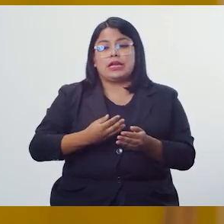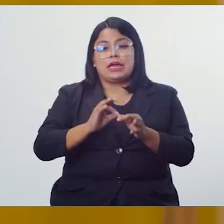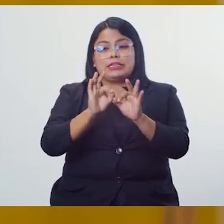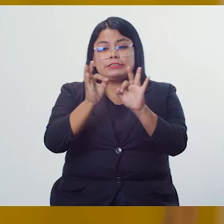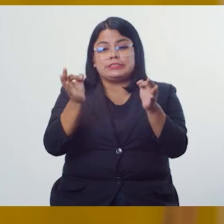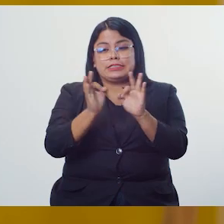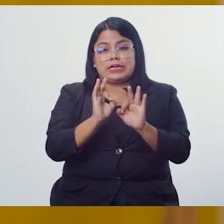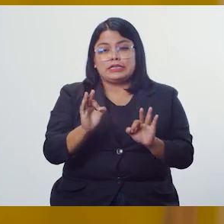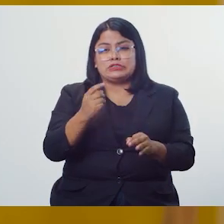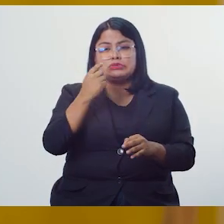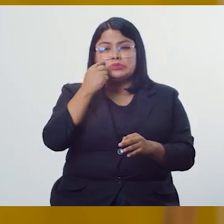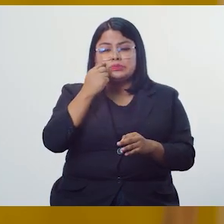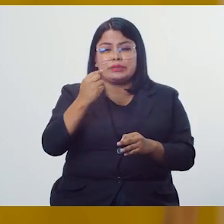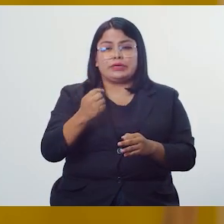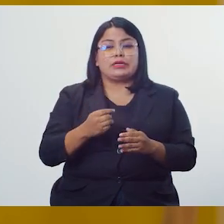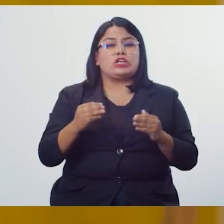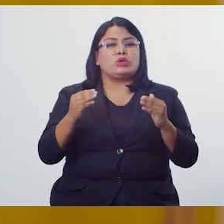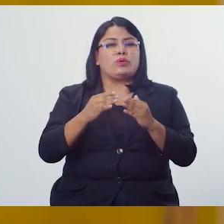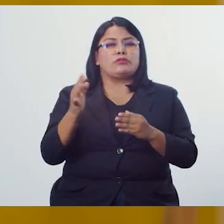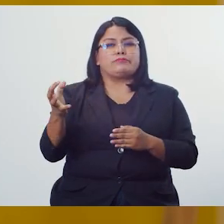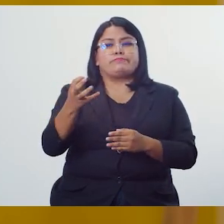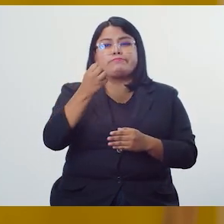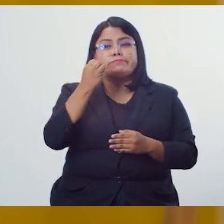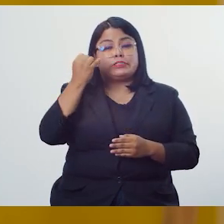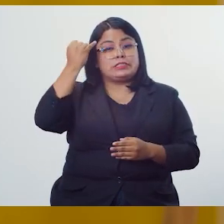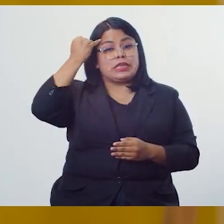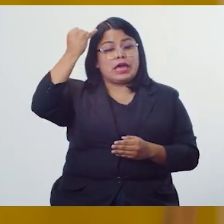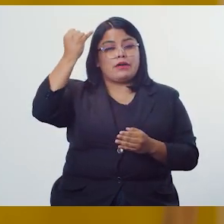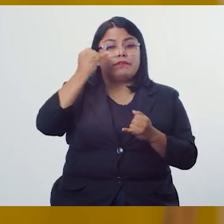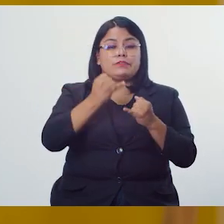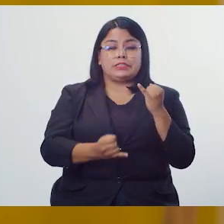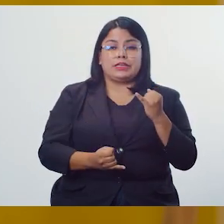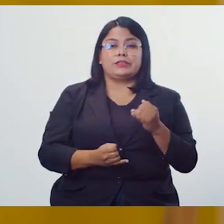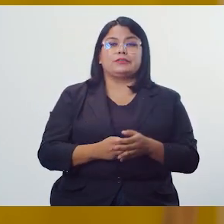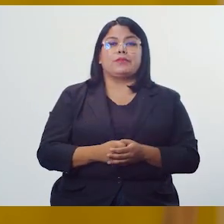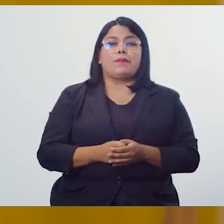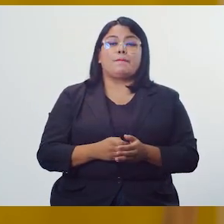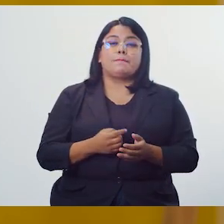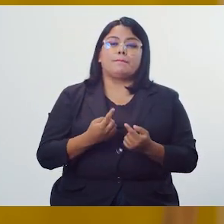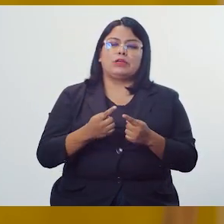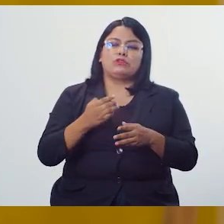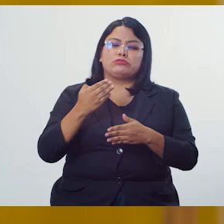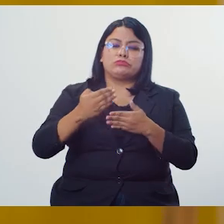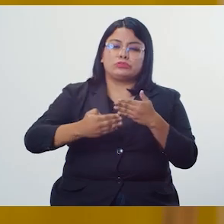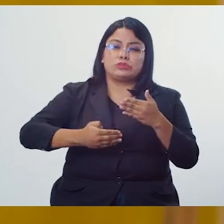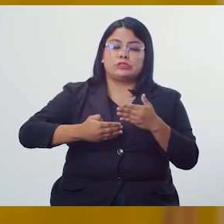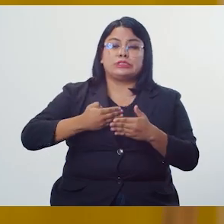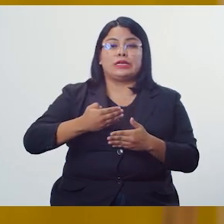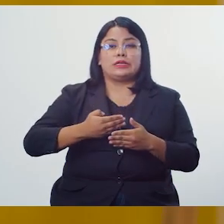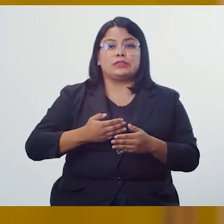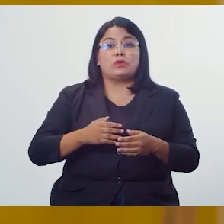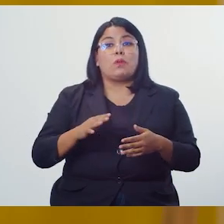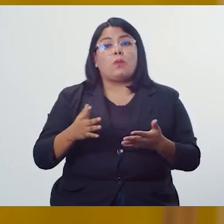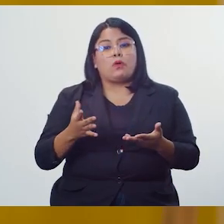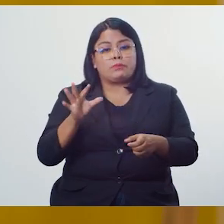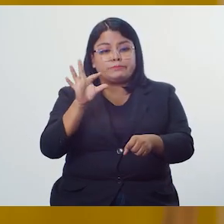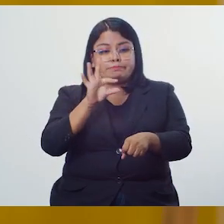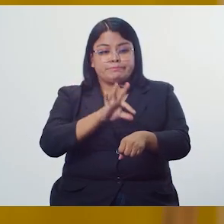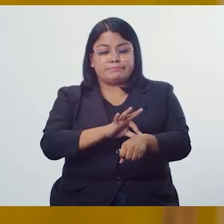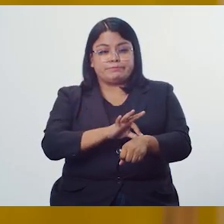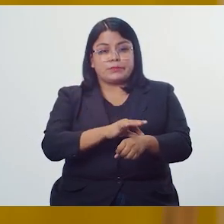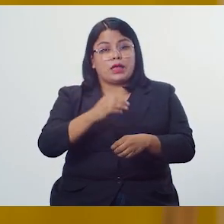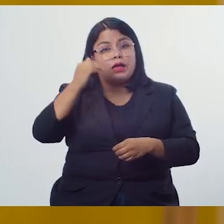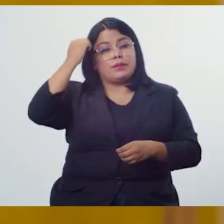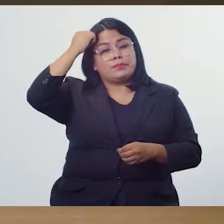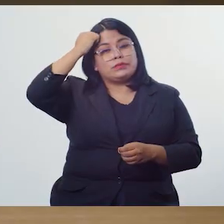texto, confrontarlo, hasta lograr conclusiones sobre él. Pero ese proceso pasa porque la